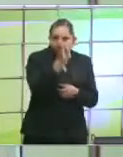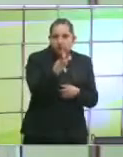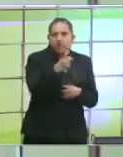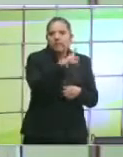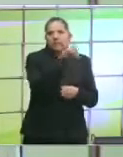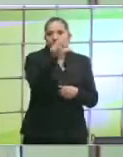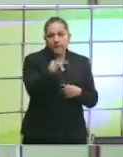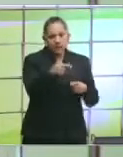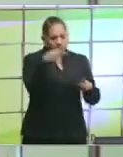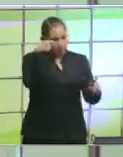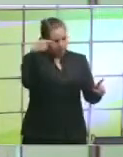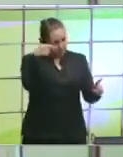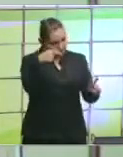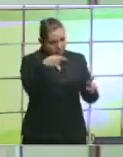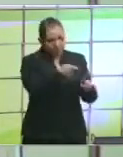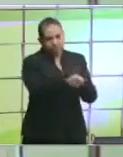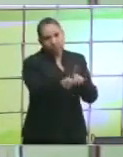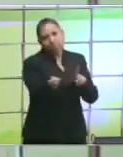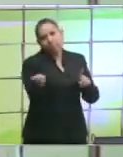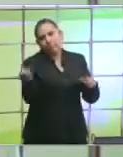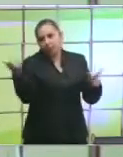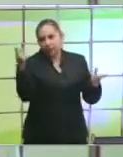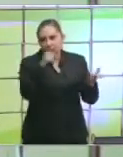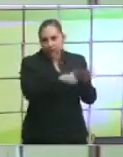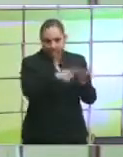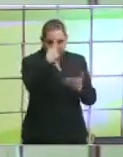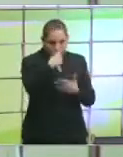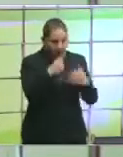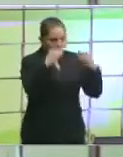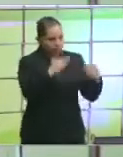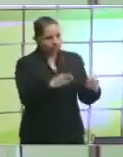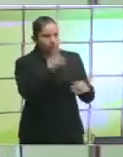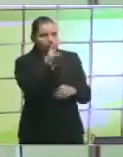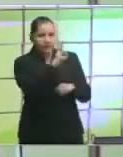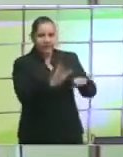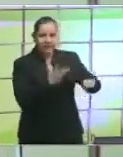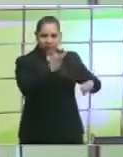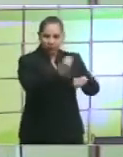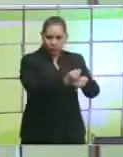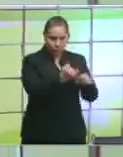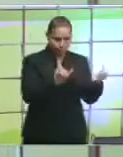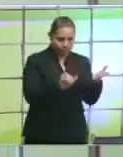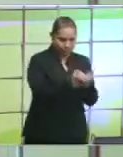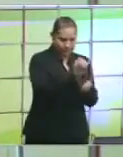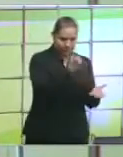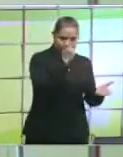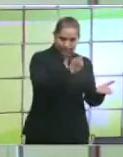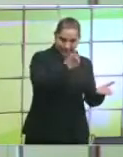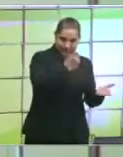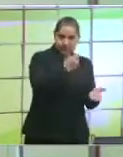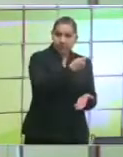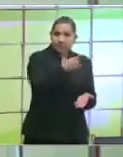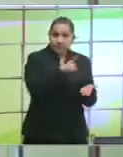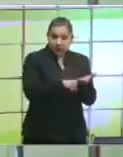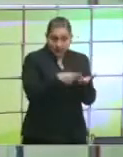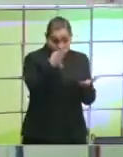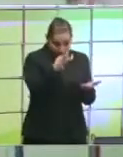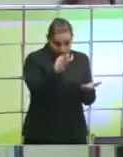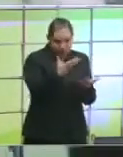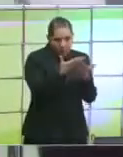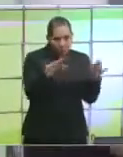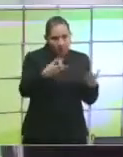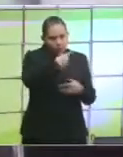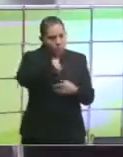en esa forma de resolución de la sentencia entonces hacer sentencias breves que éste era el primer problema que se nos enfrentábamos